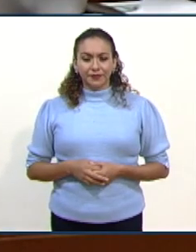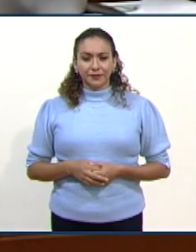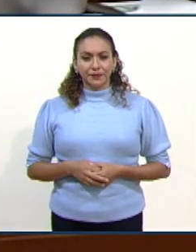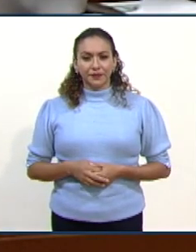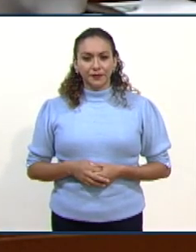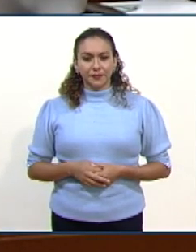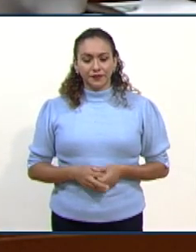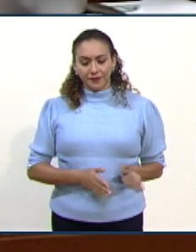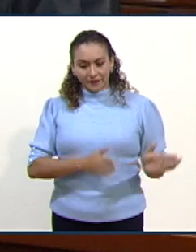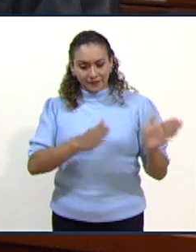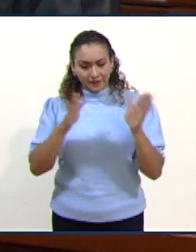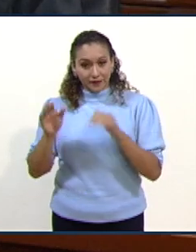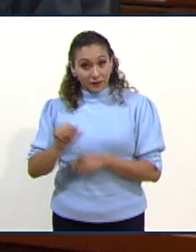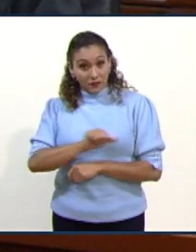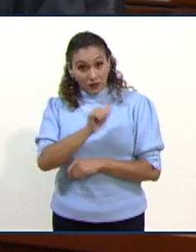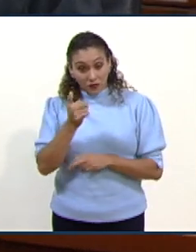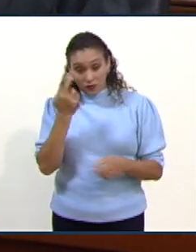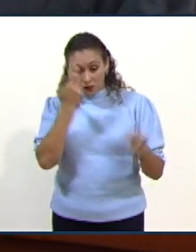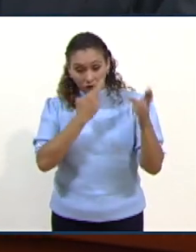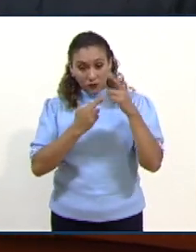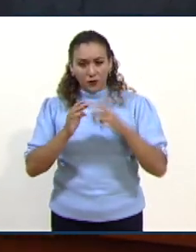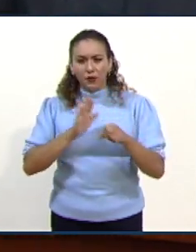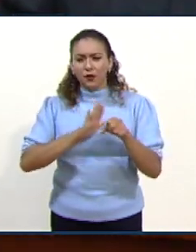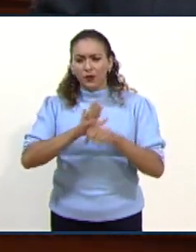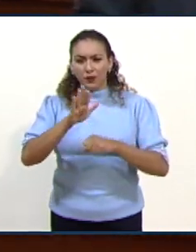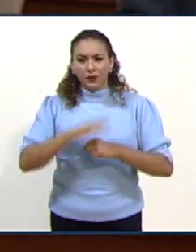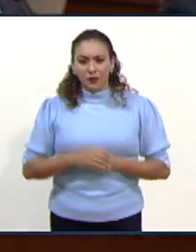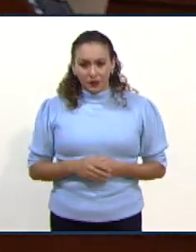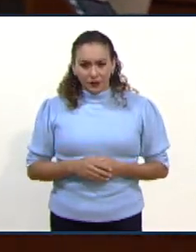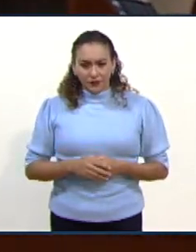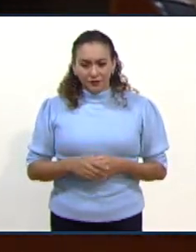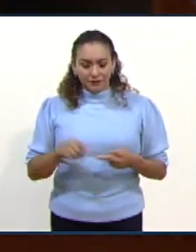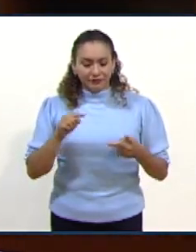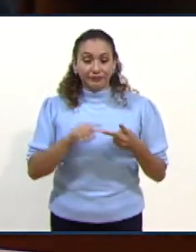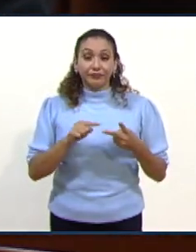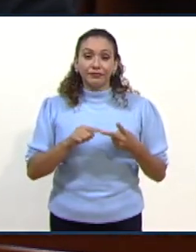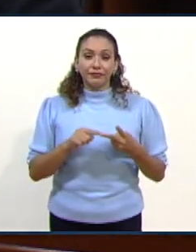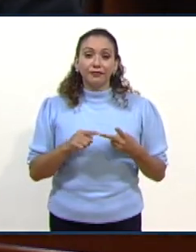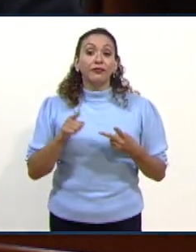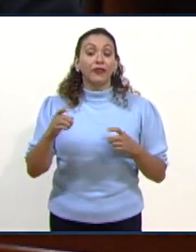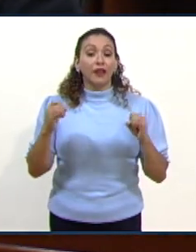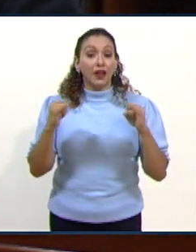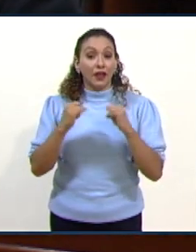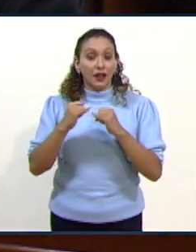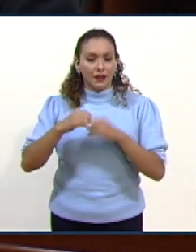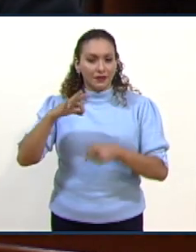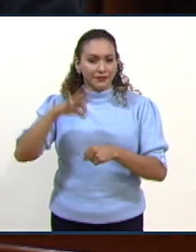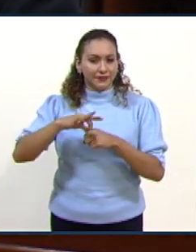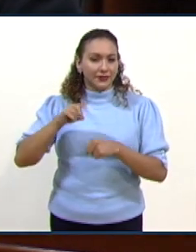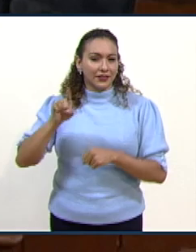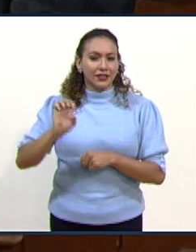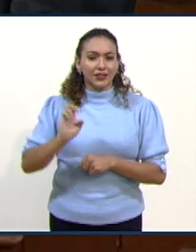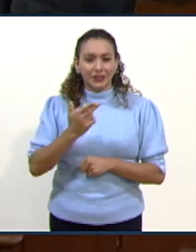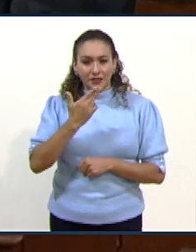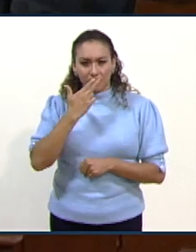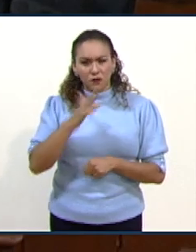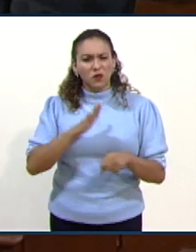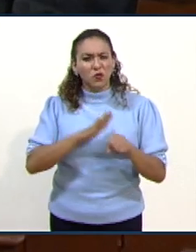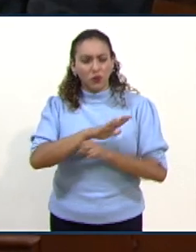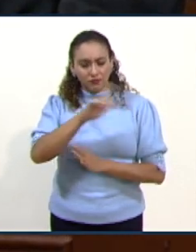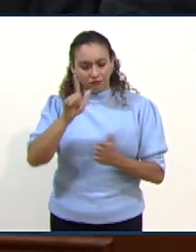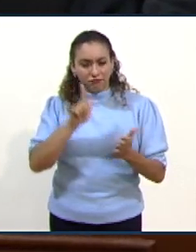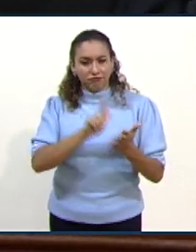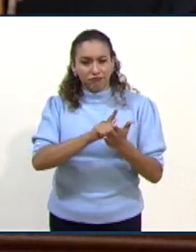La segunda controversia constitucional resuelta en esta sesión fue promovida por el Instituto Electoral de Chihuahua contra disposiciones de la